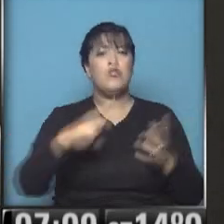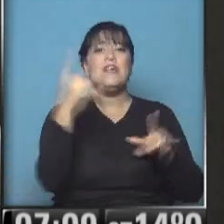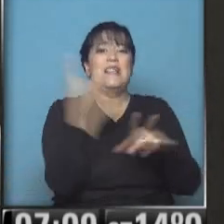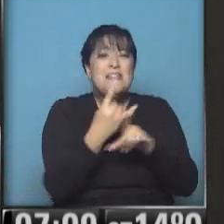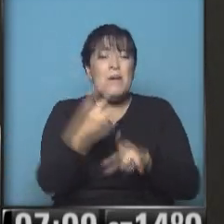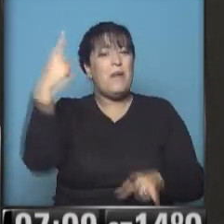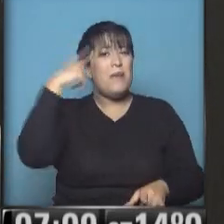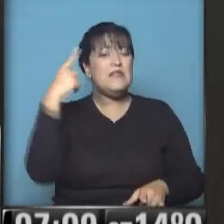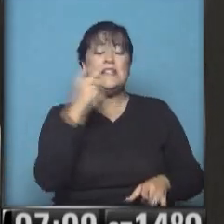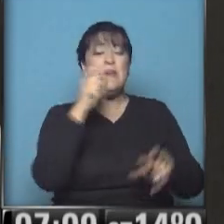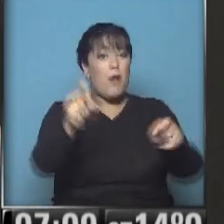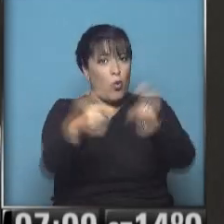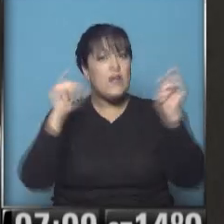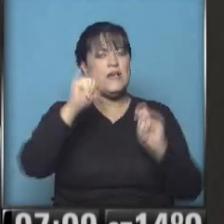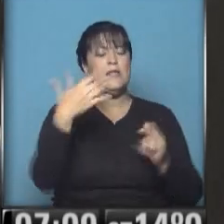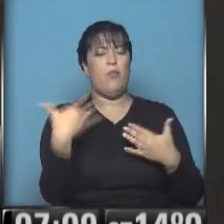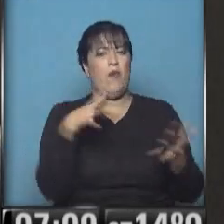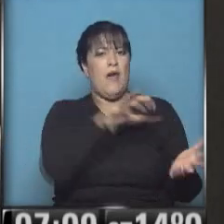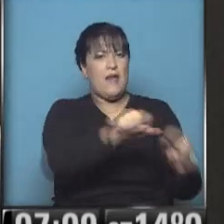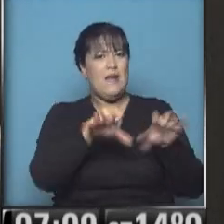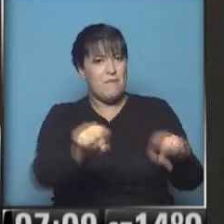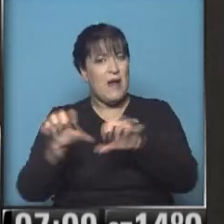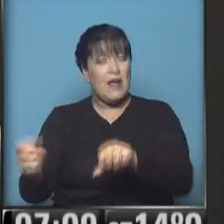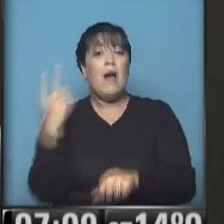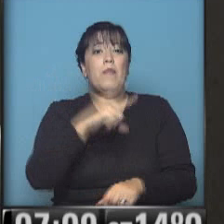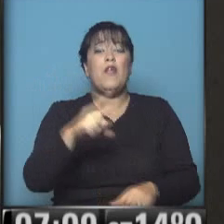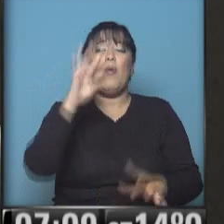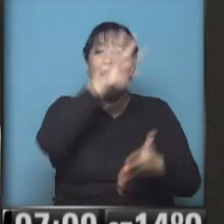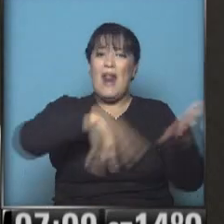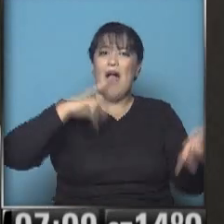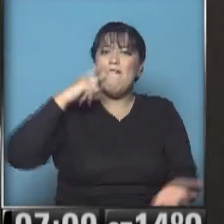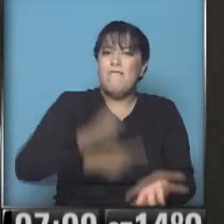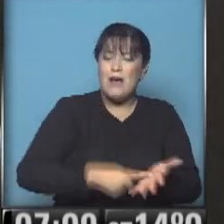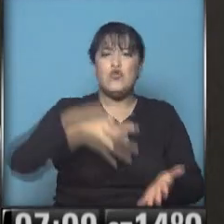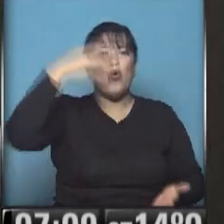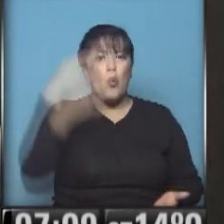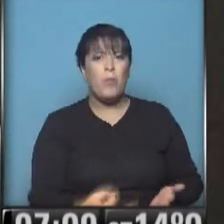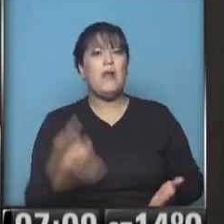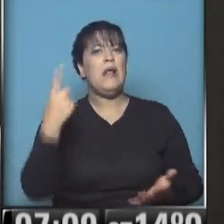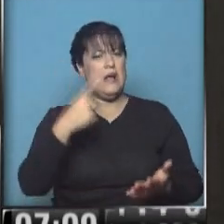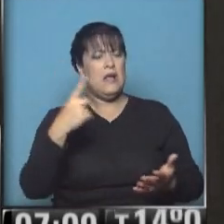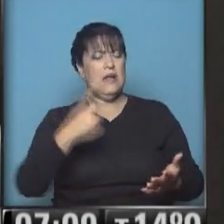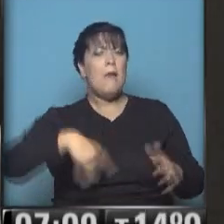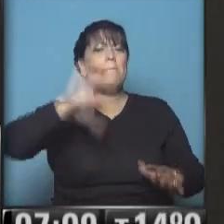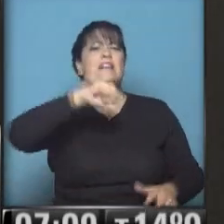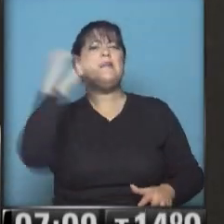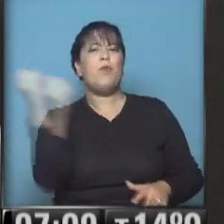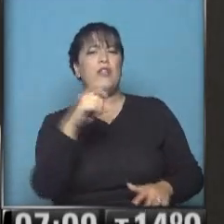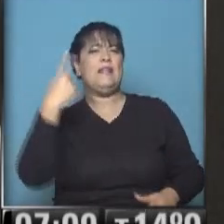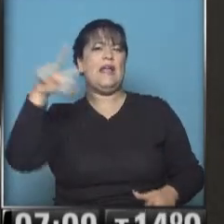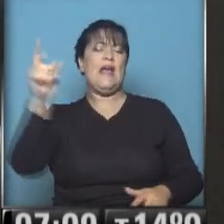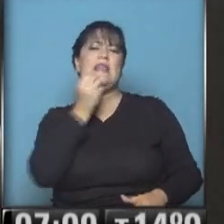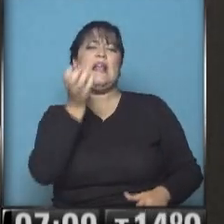fueron perjudicadas. Las acciones adoptadas para hacer cumplir el fallo valen más que las declaraciones diplomáticas, advirtió Assange,